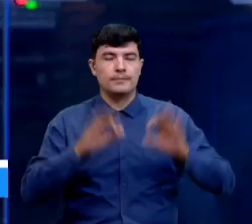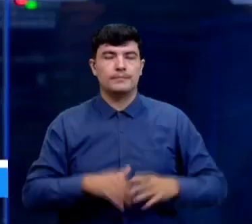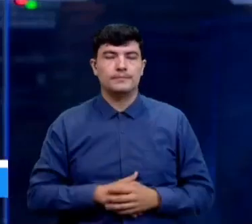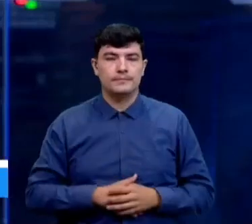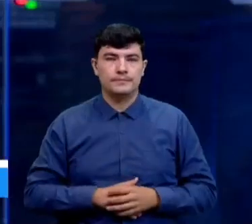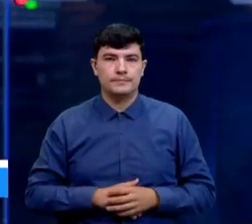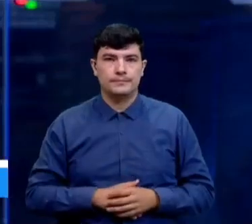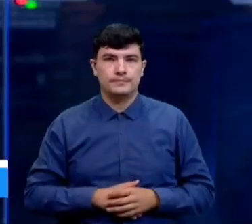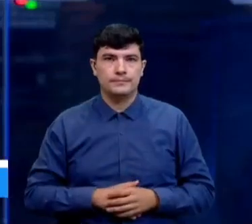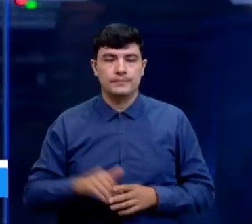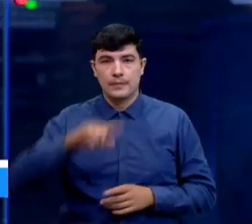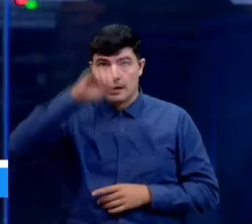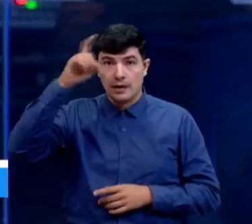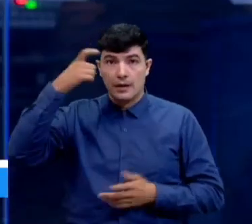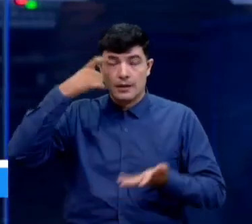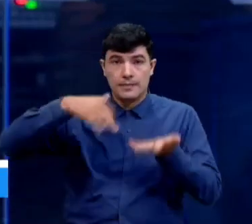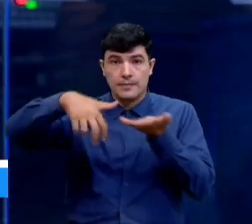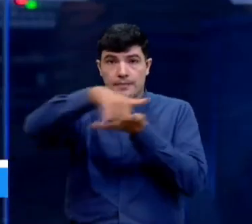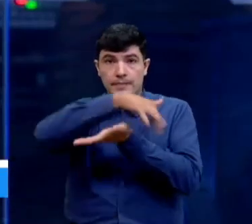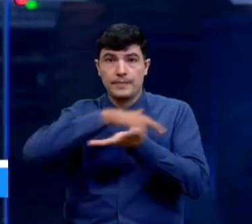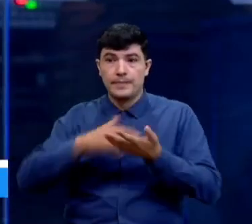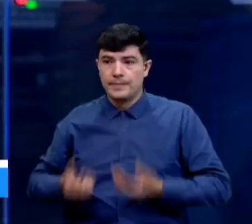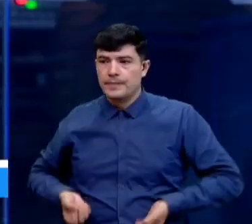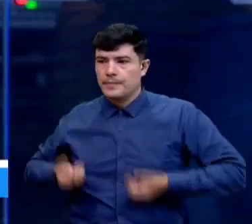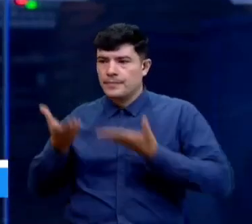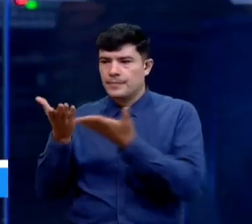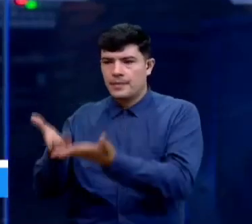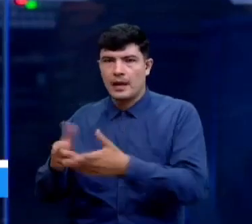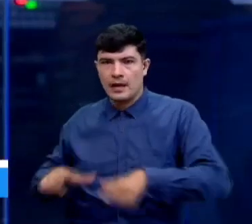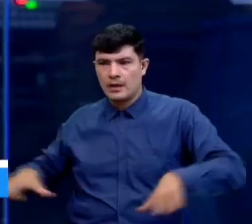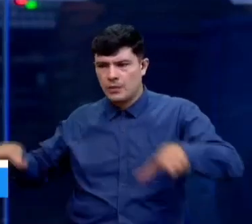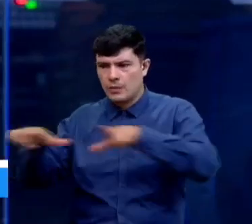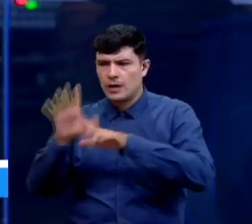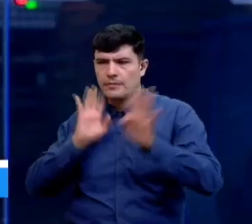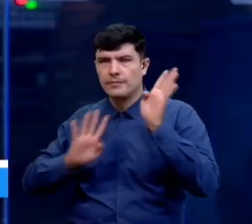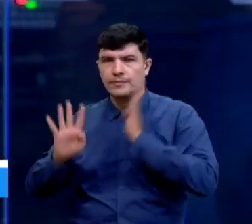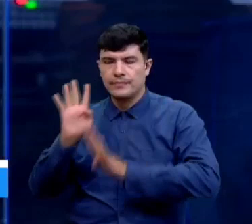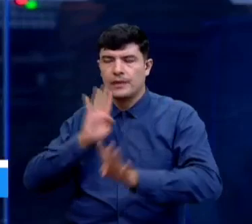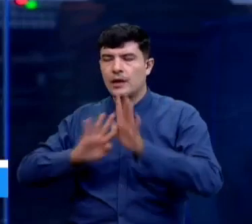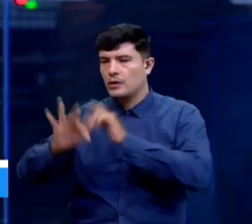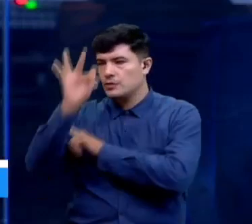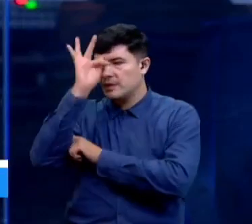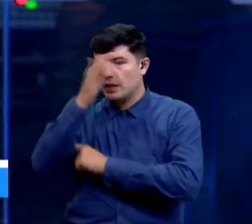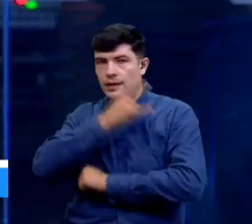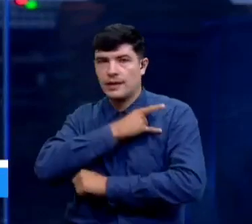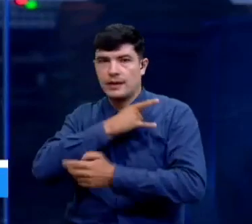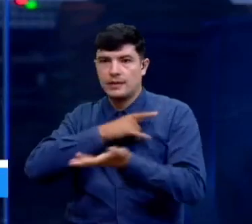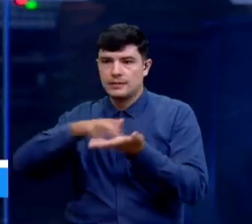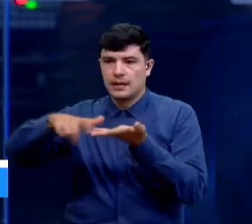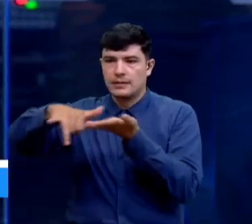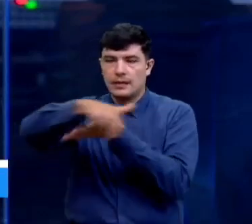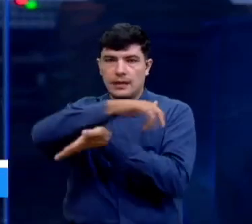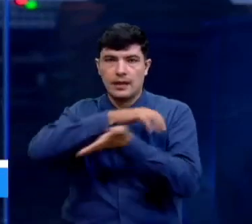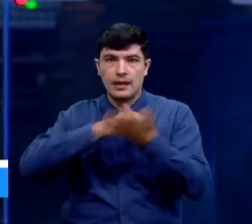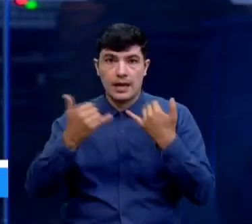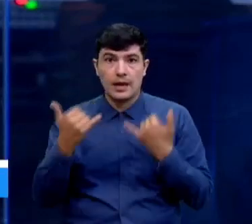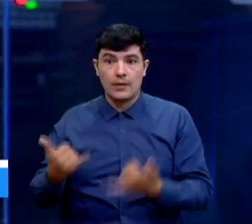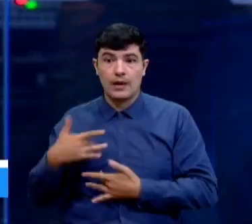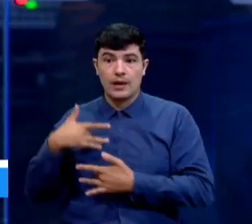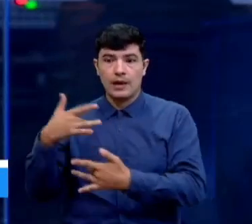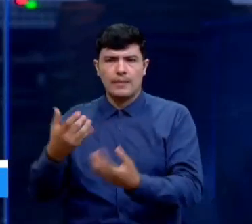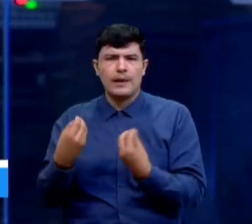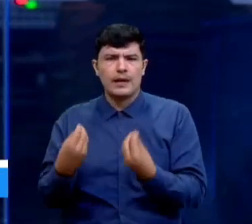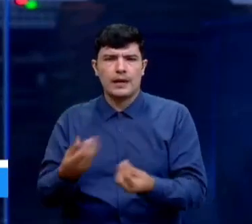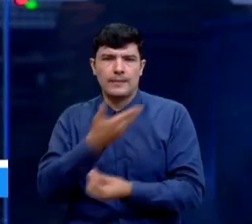hoy la gobernación de Santander entregó la adecuación de espacios perimetrales del Hospital Universitario de Santander Esta es una contribución para